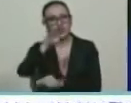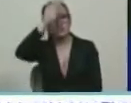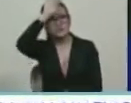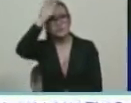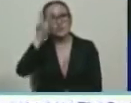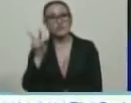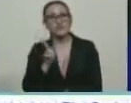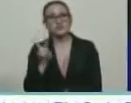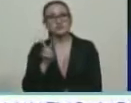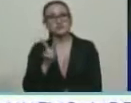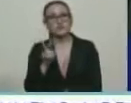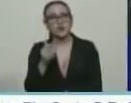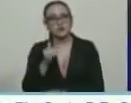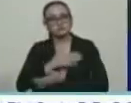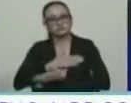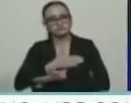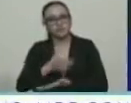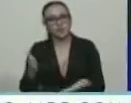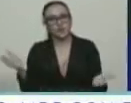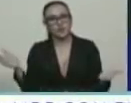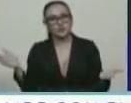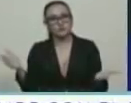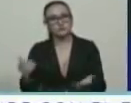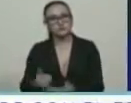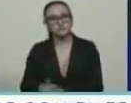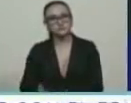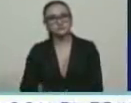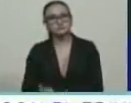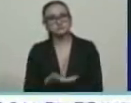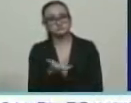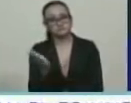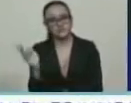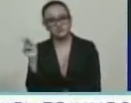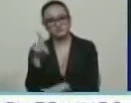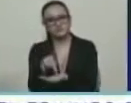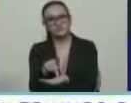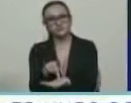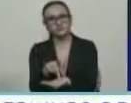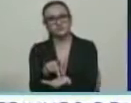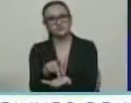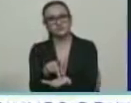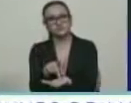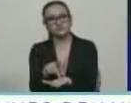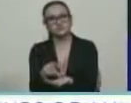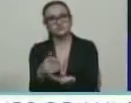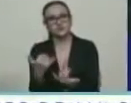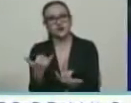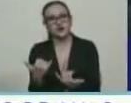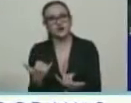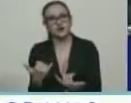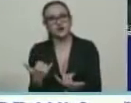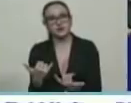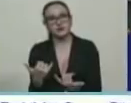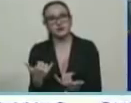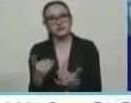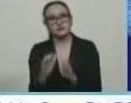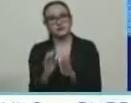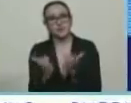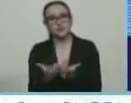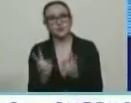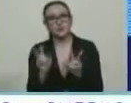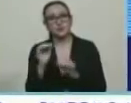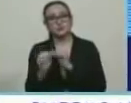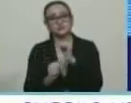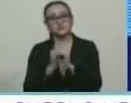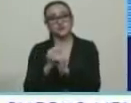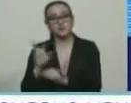Venezuela tiene las puertas abiertas para que ustedes vengan a construir en este mundo nuevo del siglo